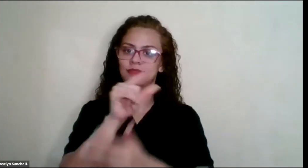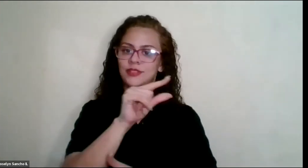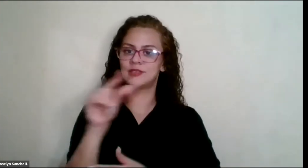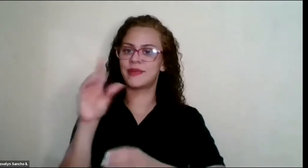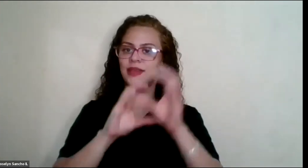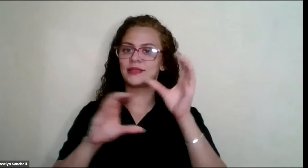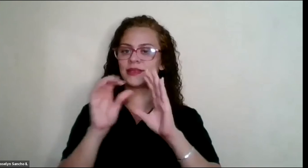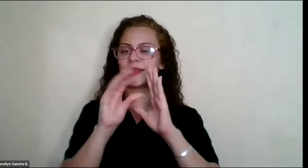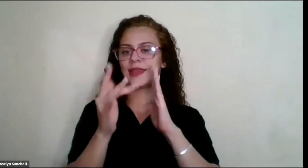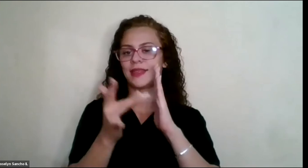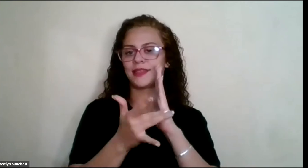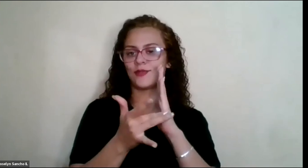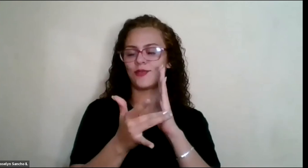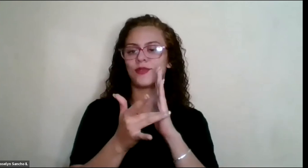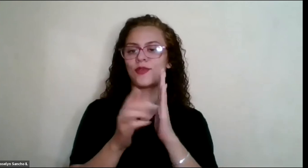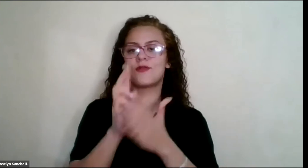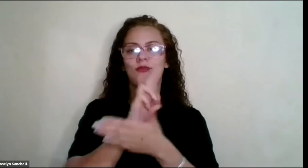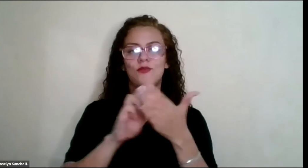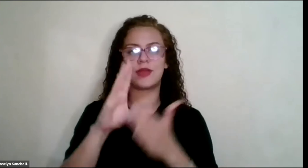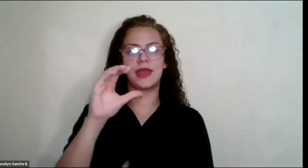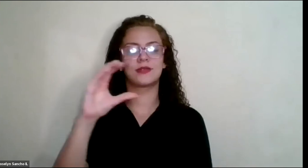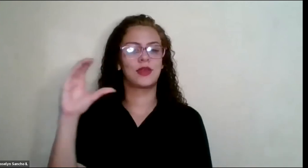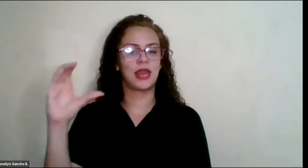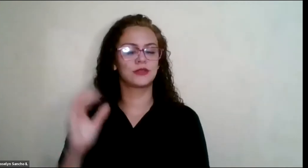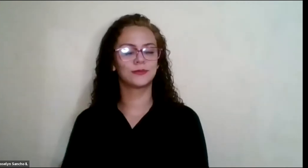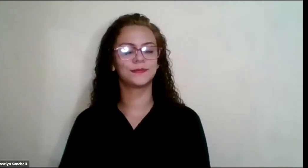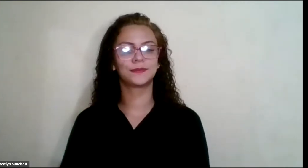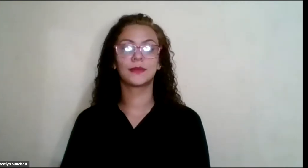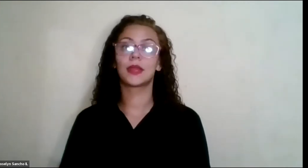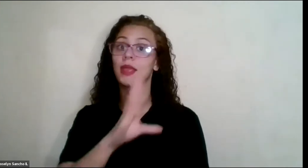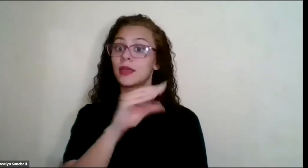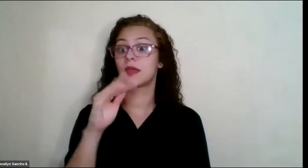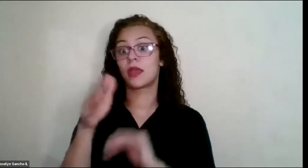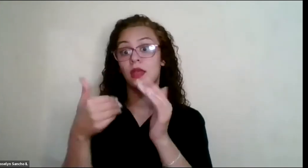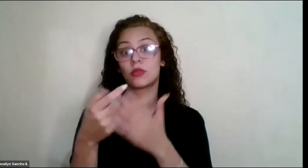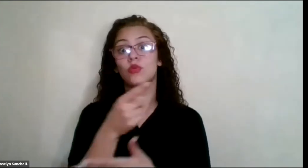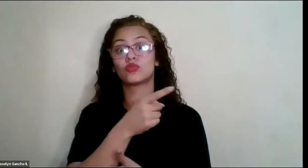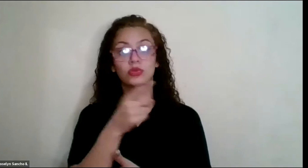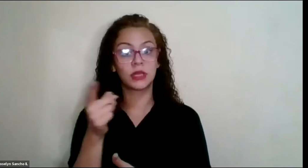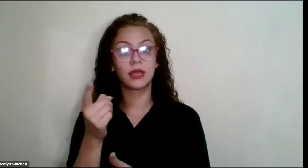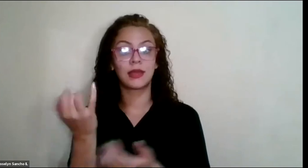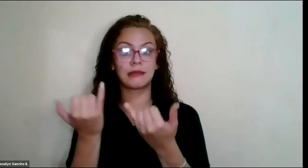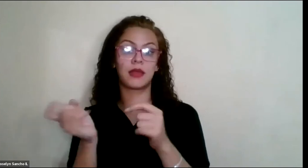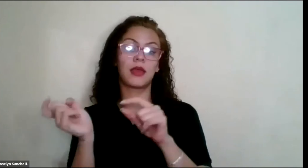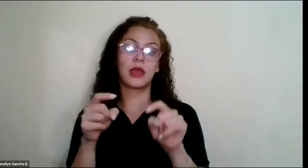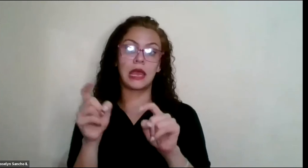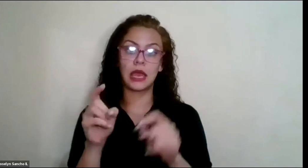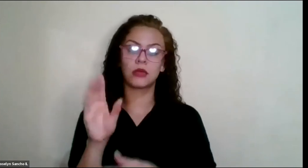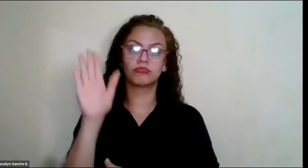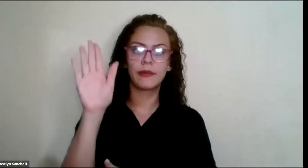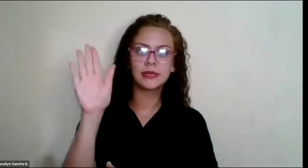y la Tecnología de la Universidad Castro Carazo. Y a todos ustedes que están aquí